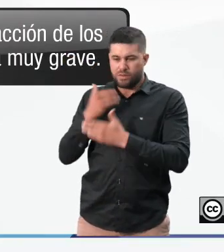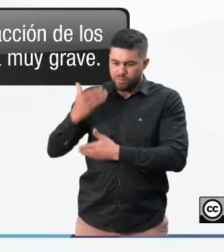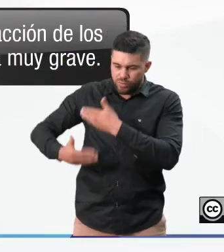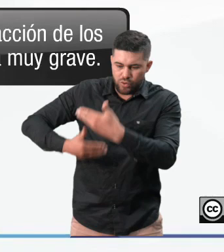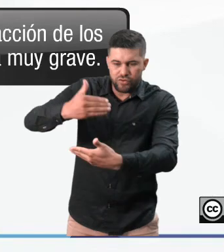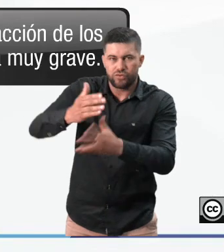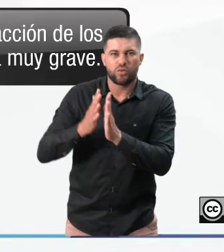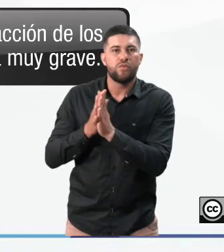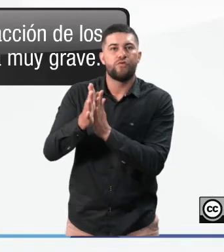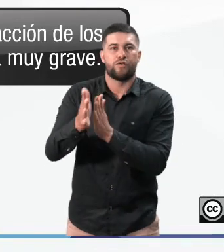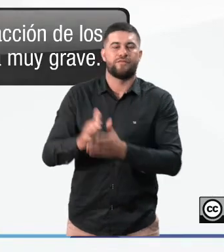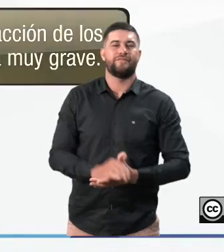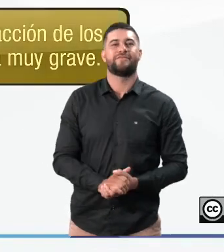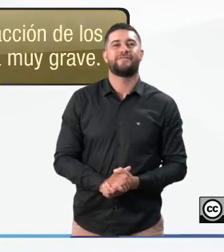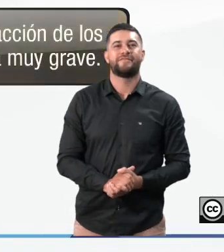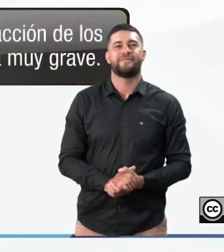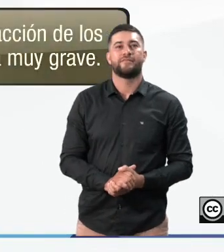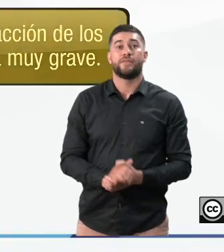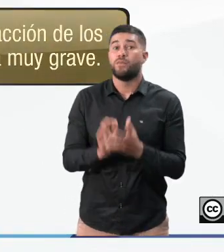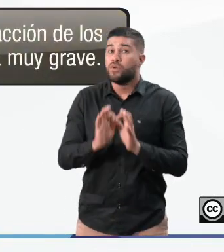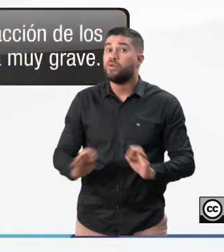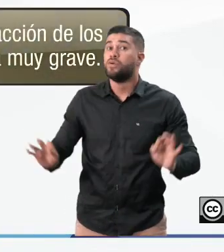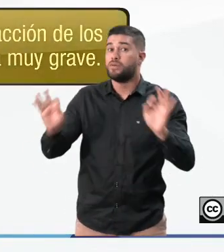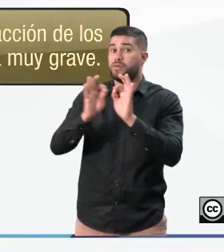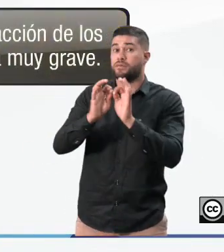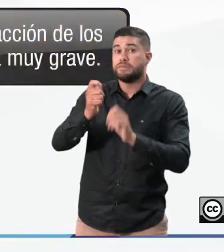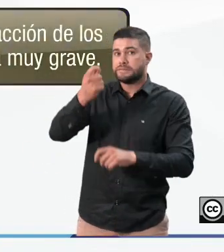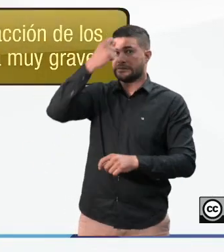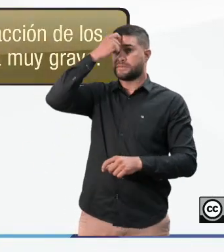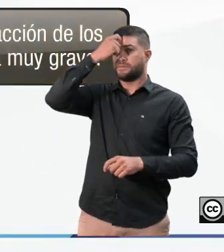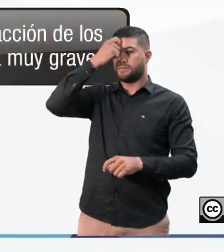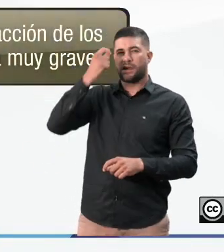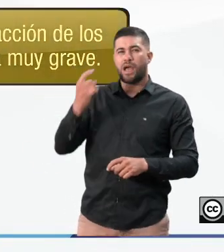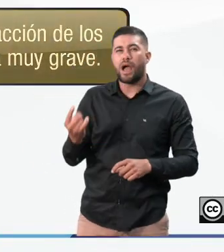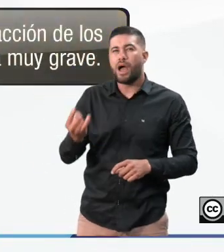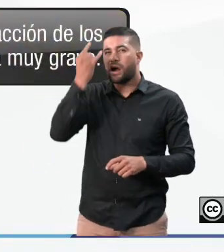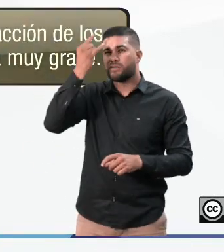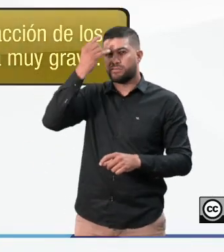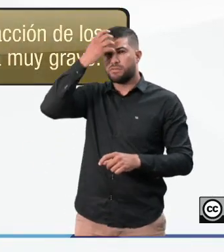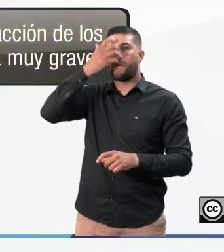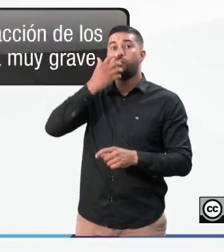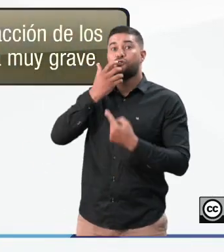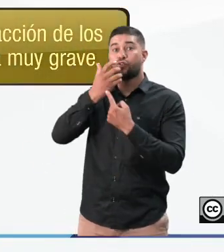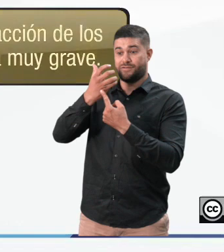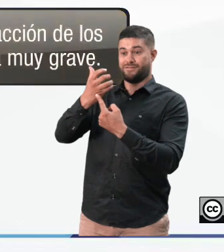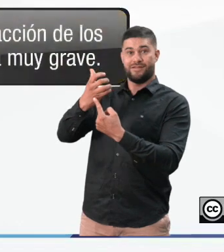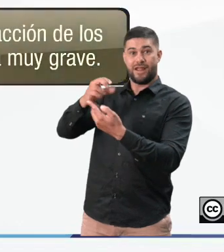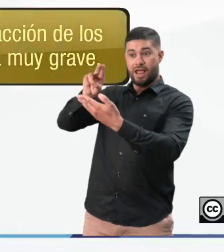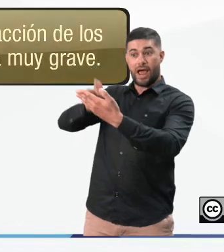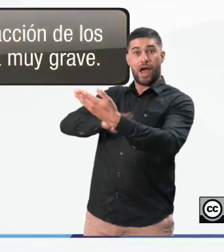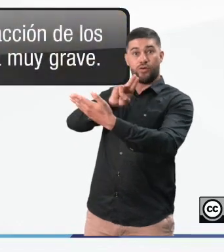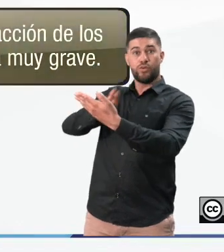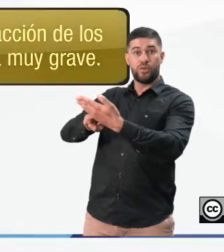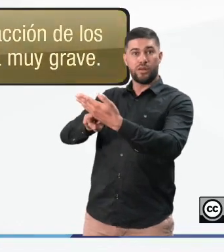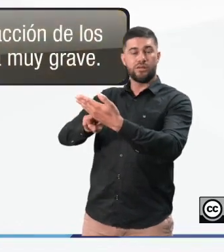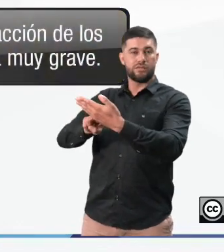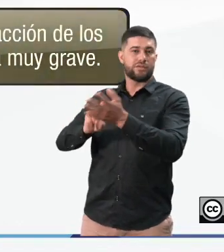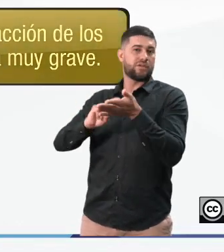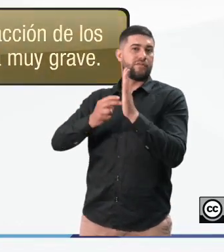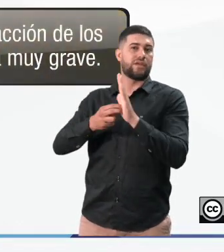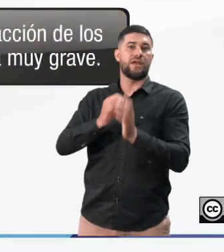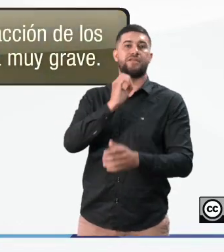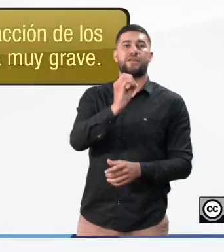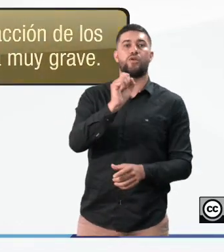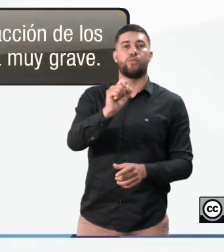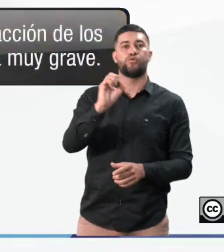de la dependencia. También, si la suplantación de persona se realiza o de la prueba misma, o